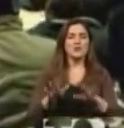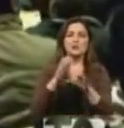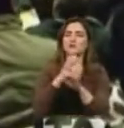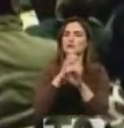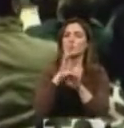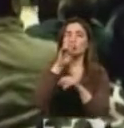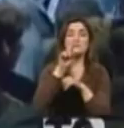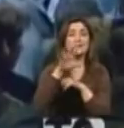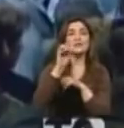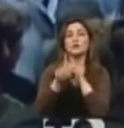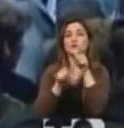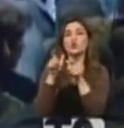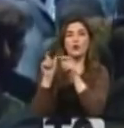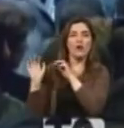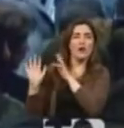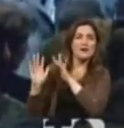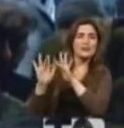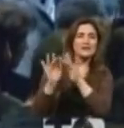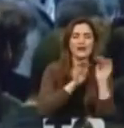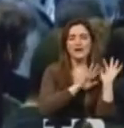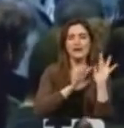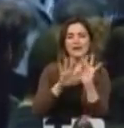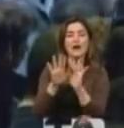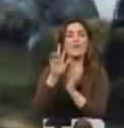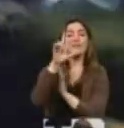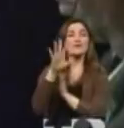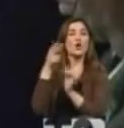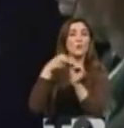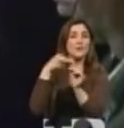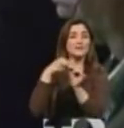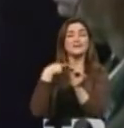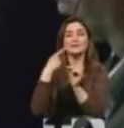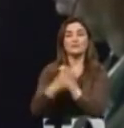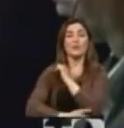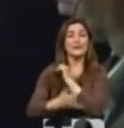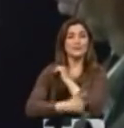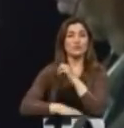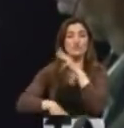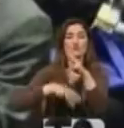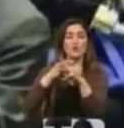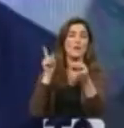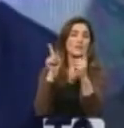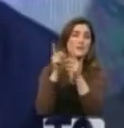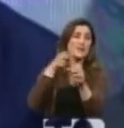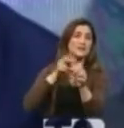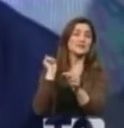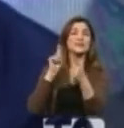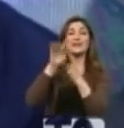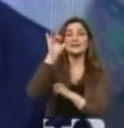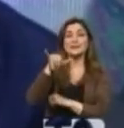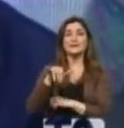Aproximadamente 2.500 asistentes de 35 países del mundo participan en este encuentro internacional que se extenderá hasta el sábado.